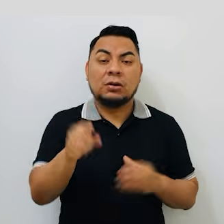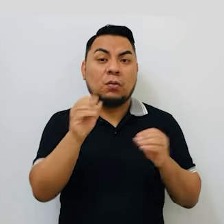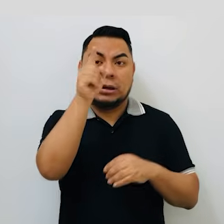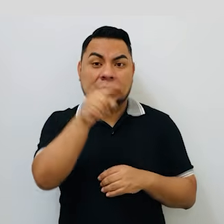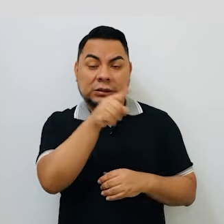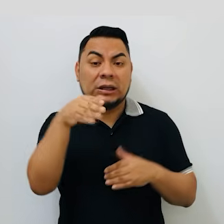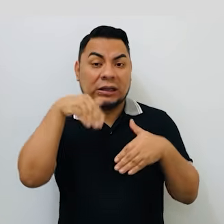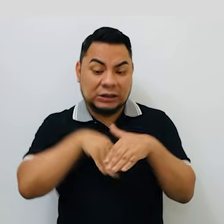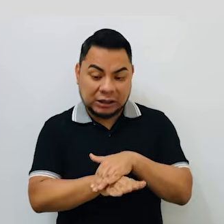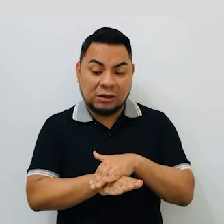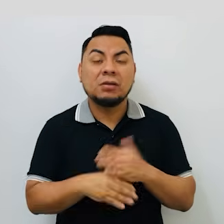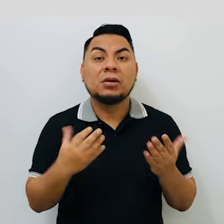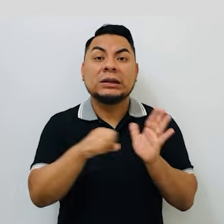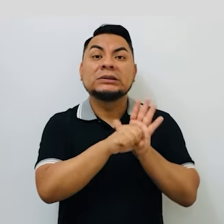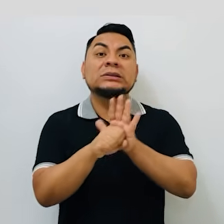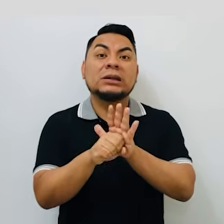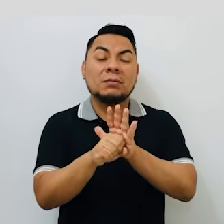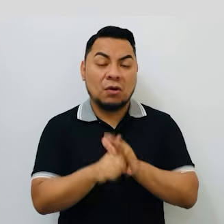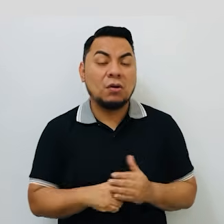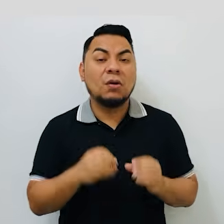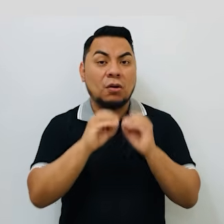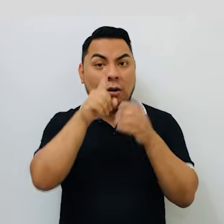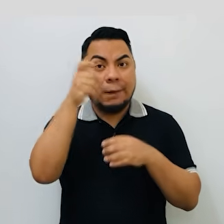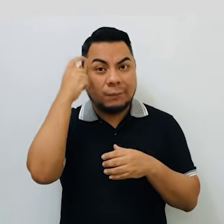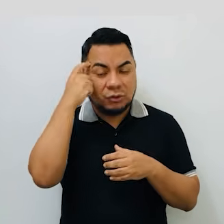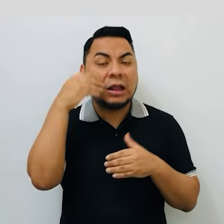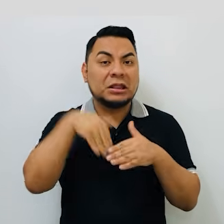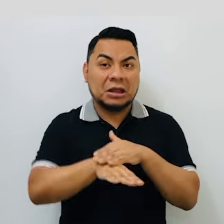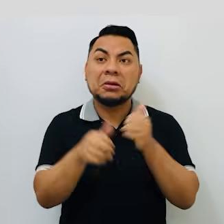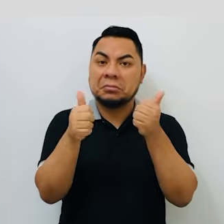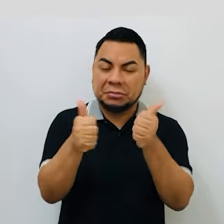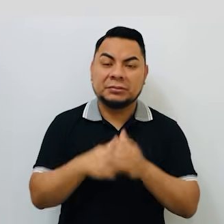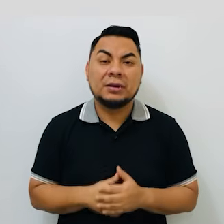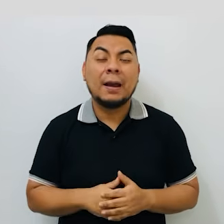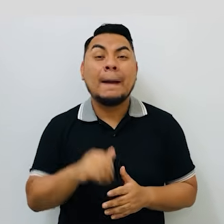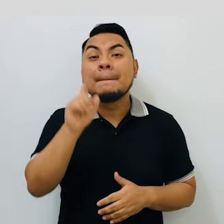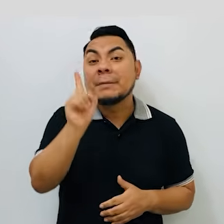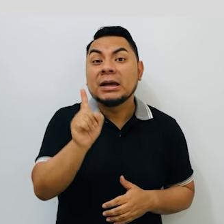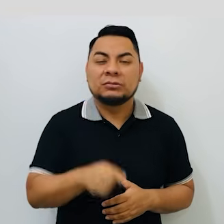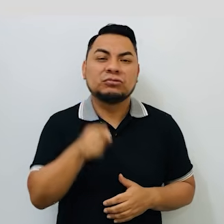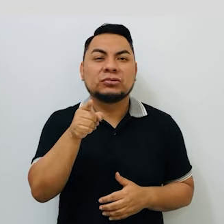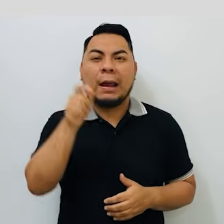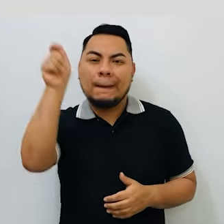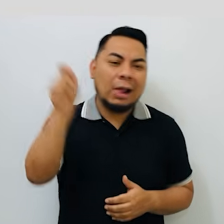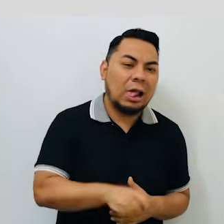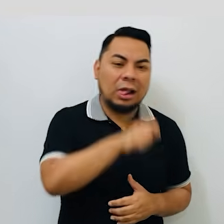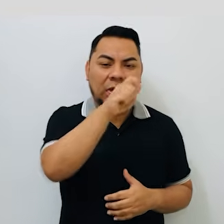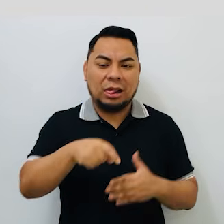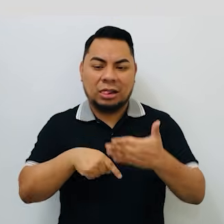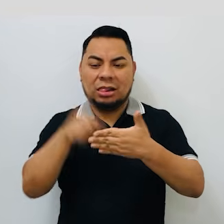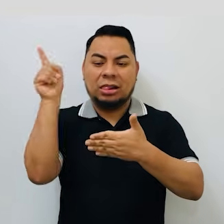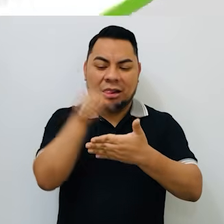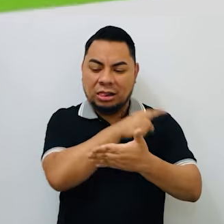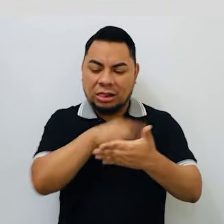o el aspa está dentro del recuadro del símbolo de una organización política. Si las líneas se salen del recuadro